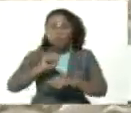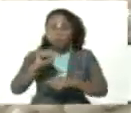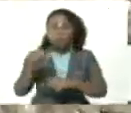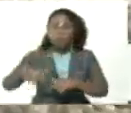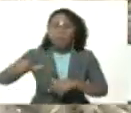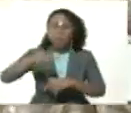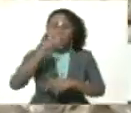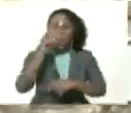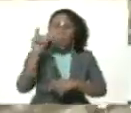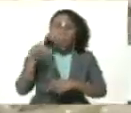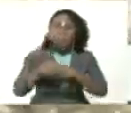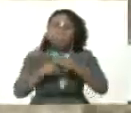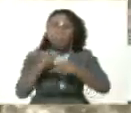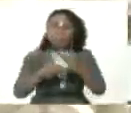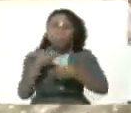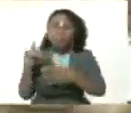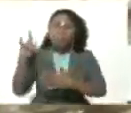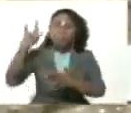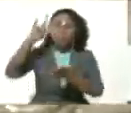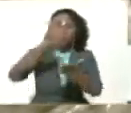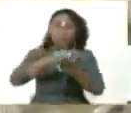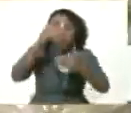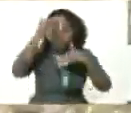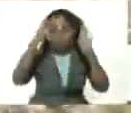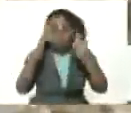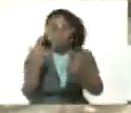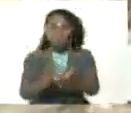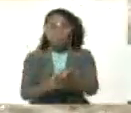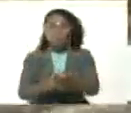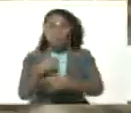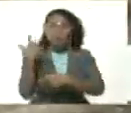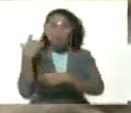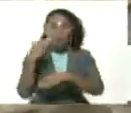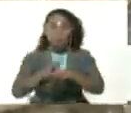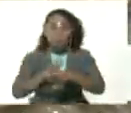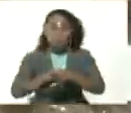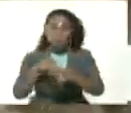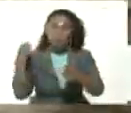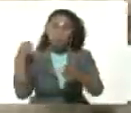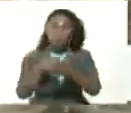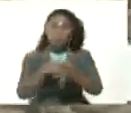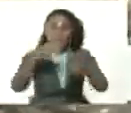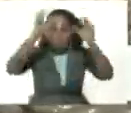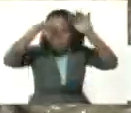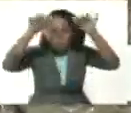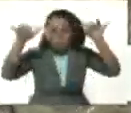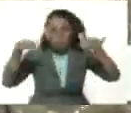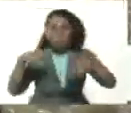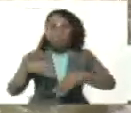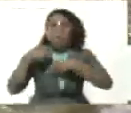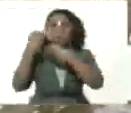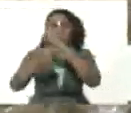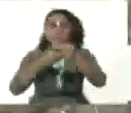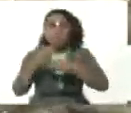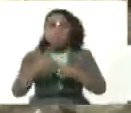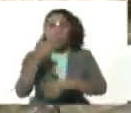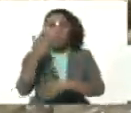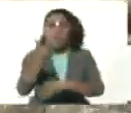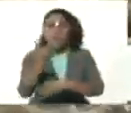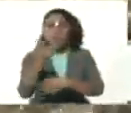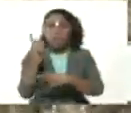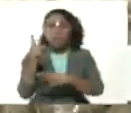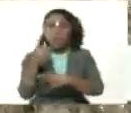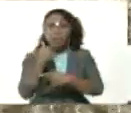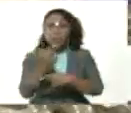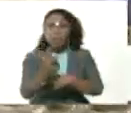general Castillo ya haciendo los sobrevuelos, atendiendo a los hermanos que han estado golpeados por la lluvia y garantizándolo, como usted así nos los